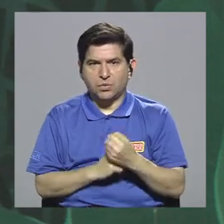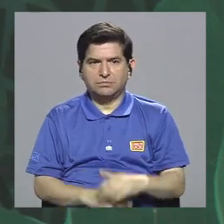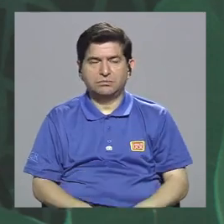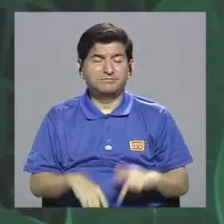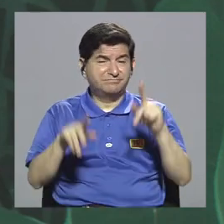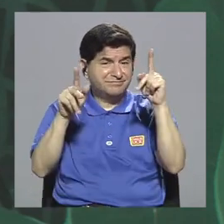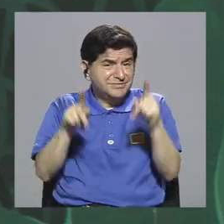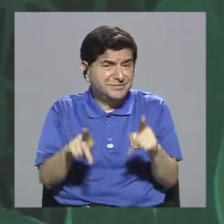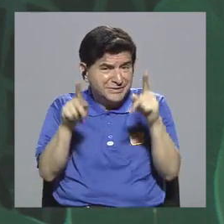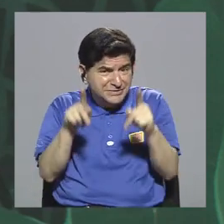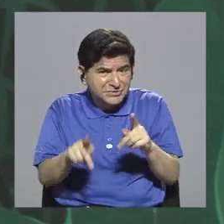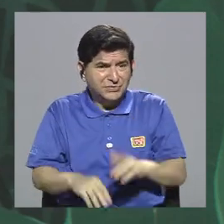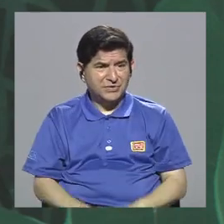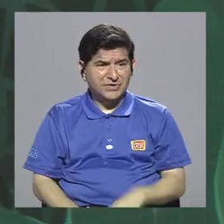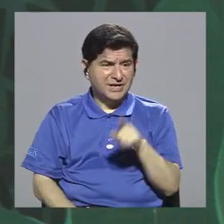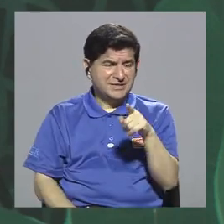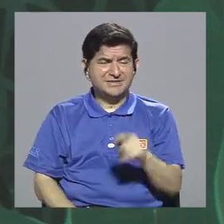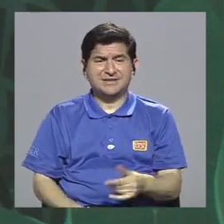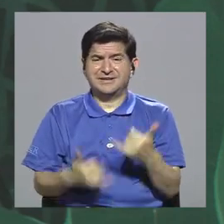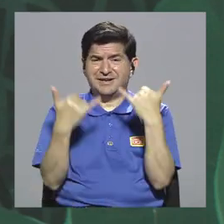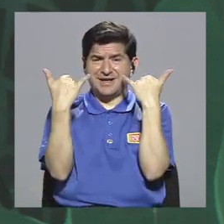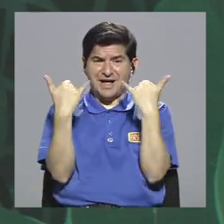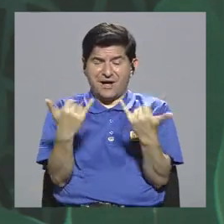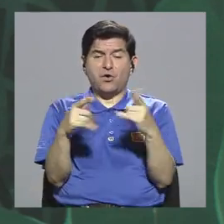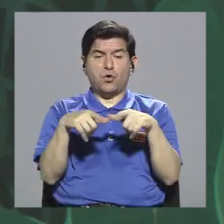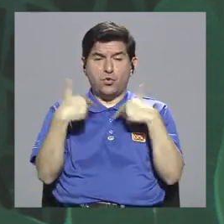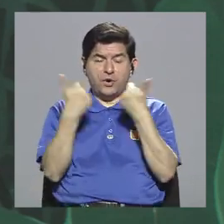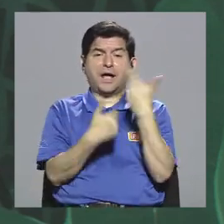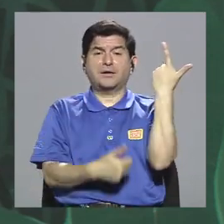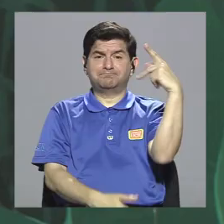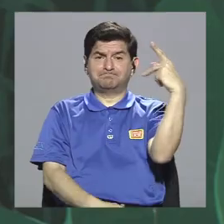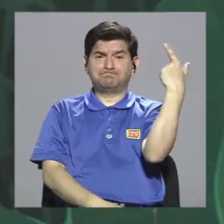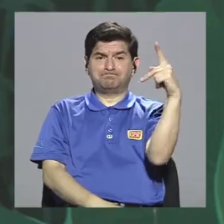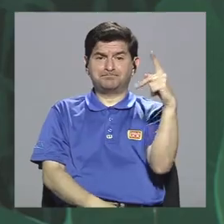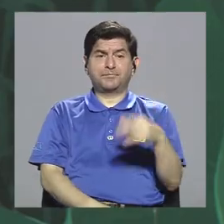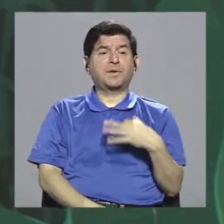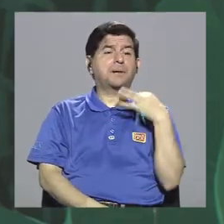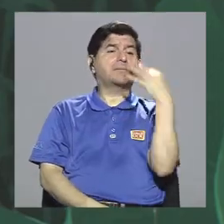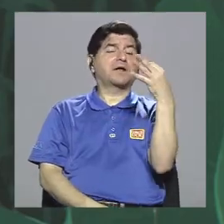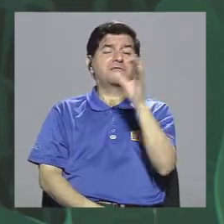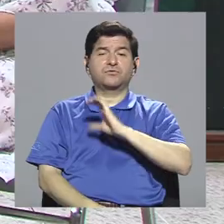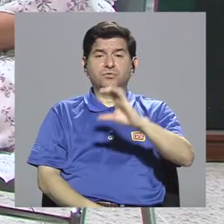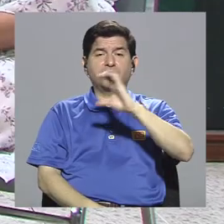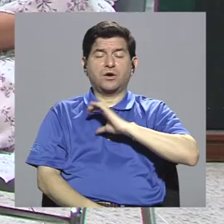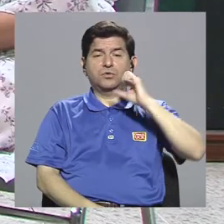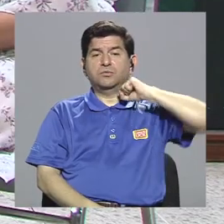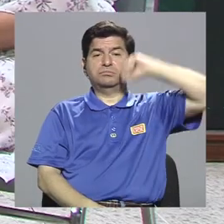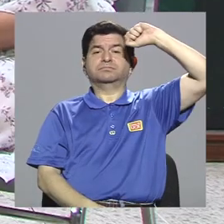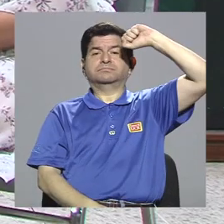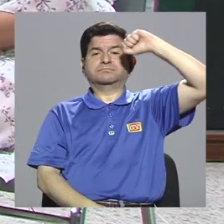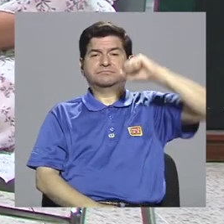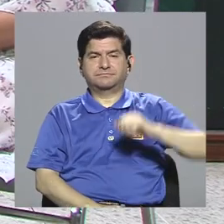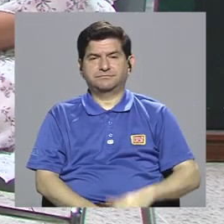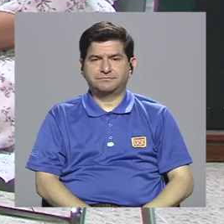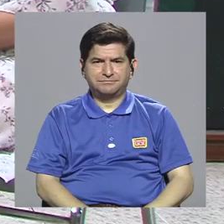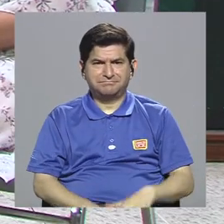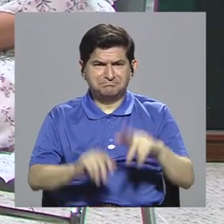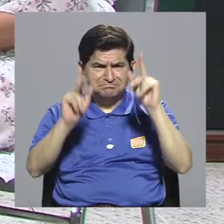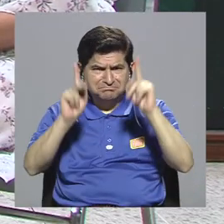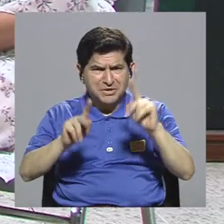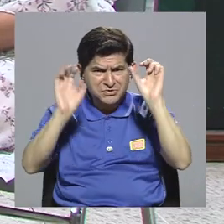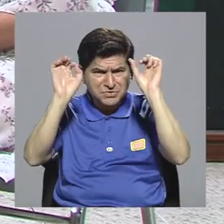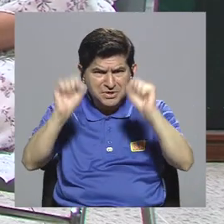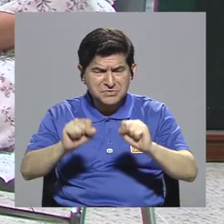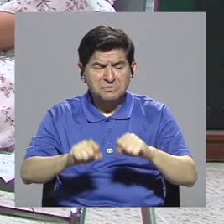¿verdad?, durante un periodo prolongado por esta situación. Son personas que vienen a constituir un grupo de riesgo para